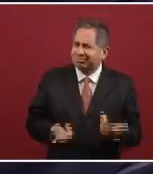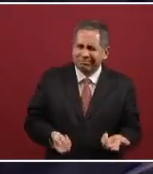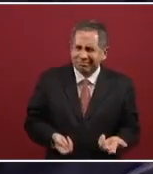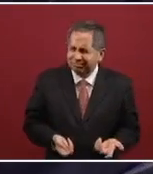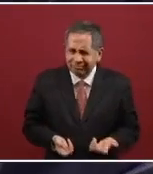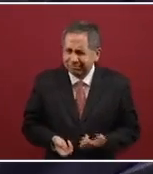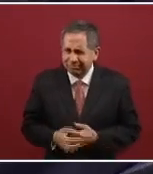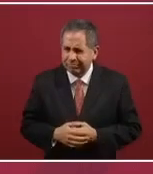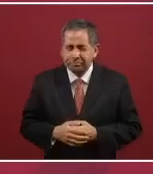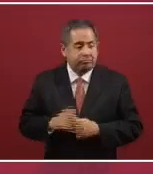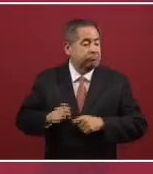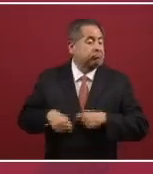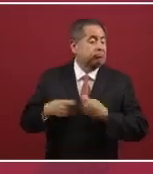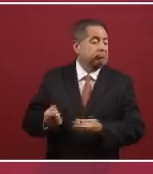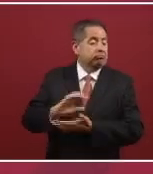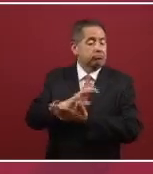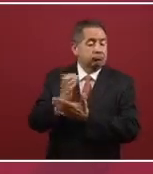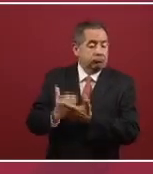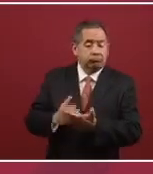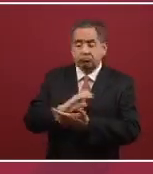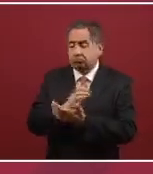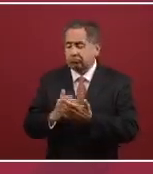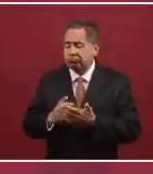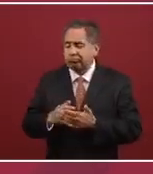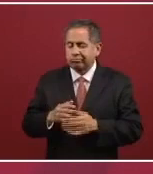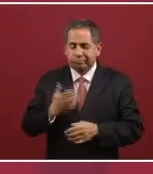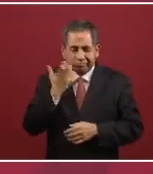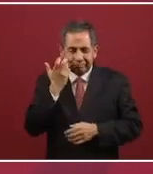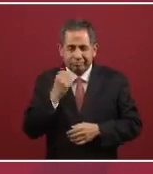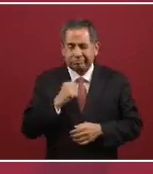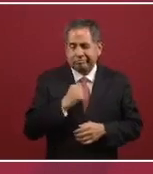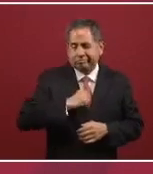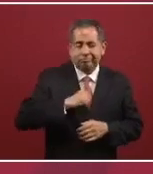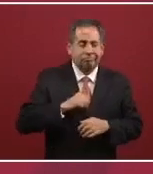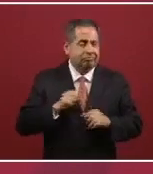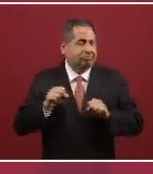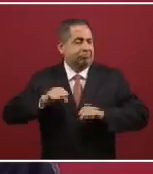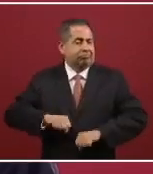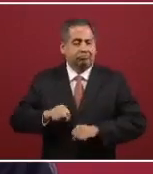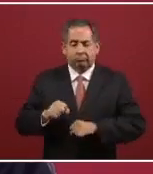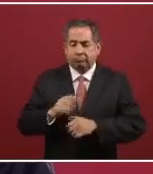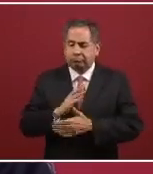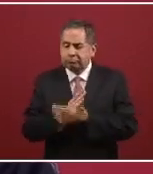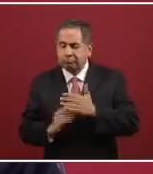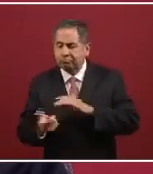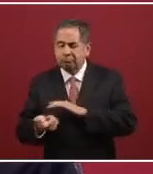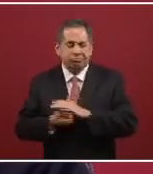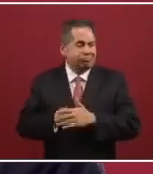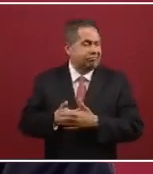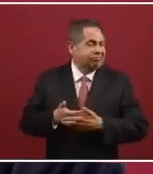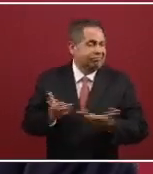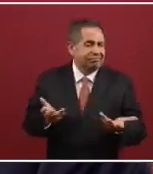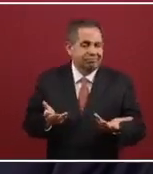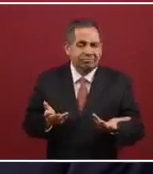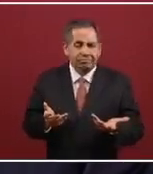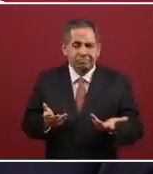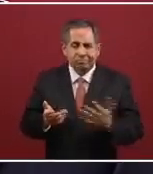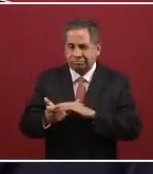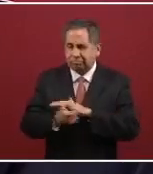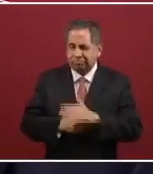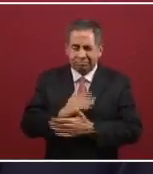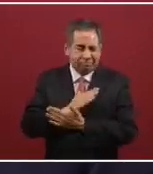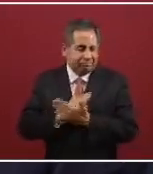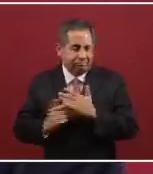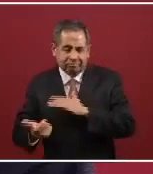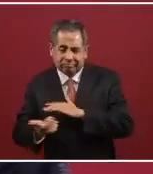para dar contratos allegados a las empresas que les entregaban sobornos,